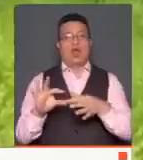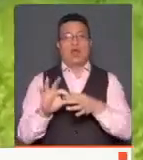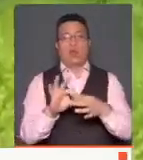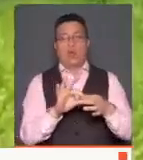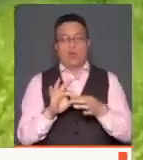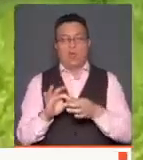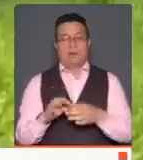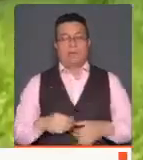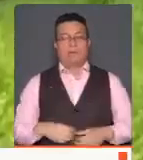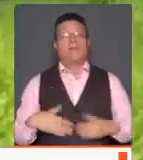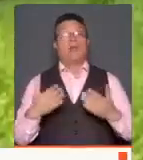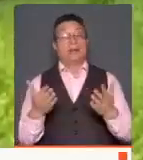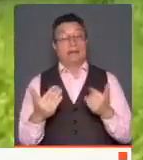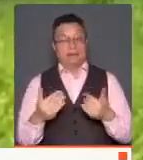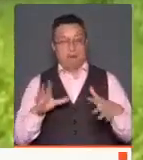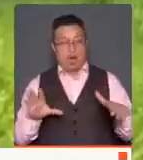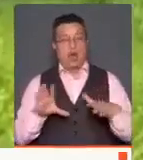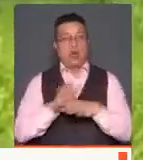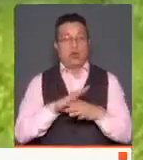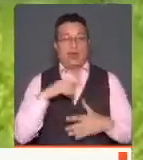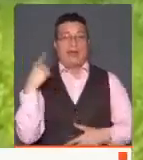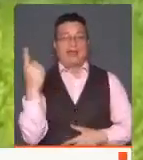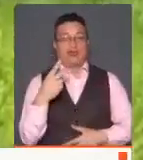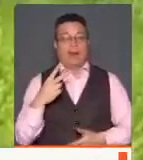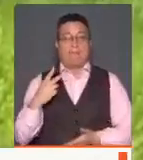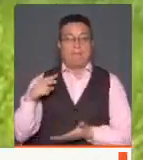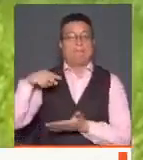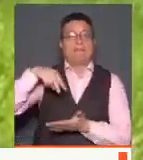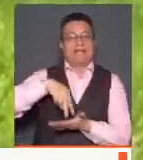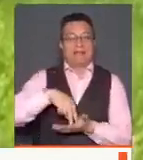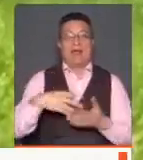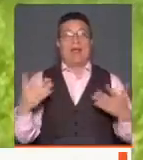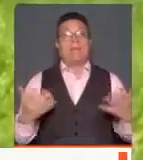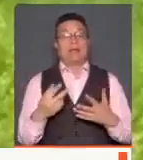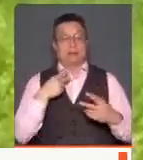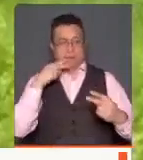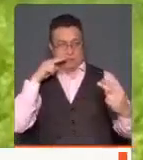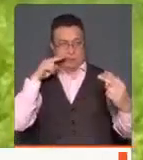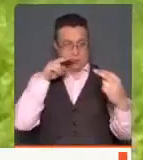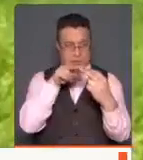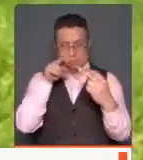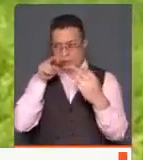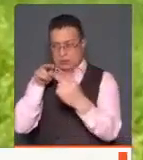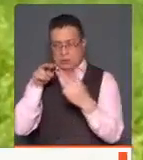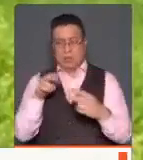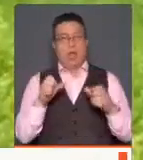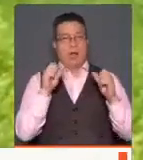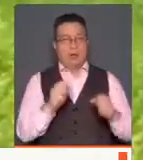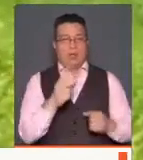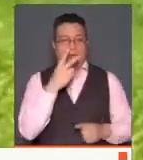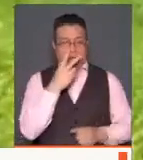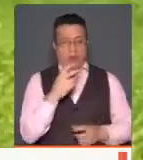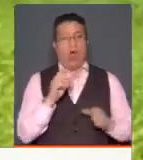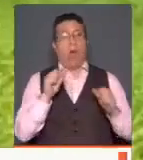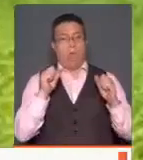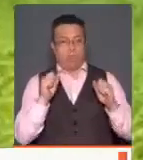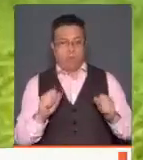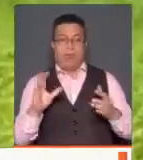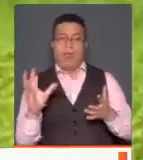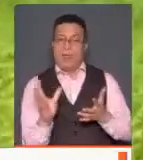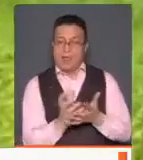Necesitamos una Junta Nacional presencial para que, mirándonos a los ojos, podamos ver si somos capaces de